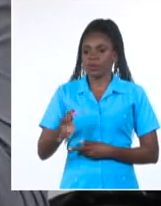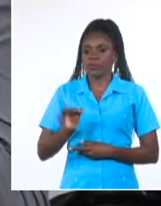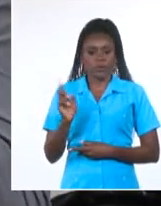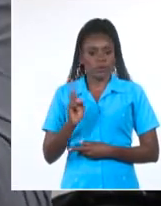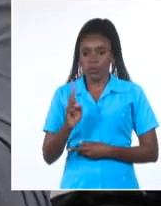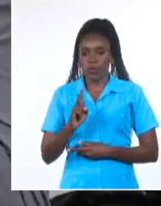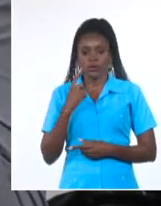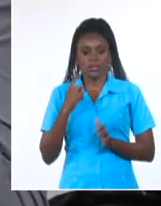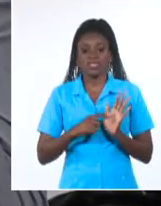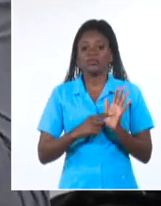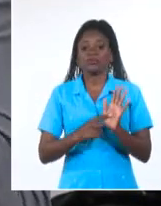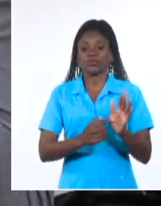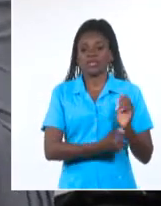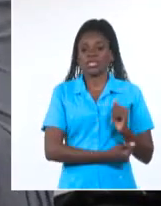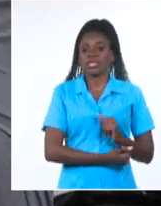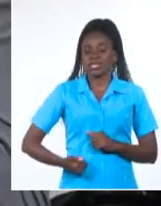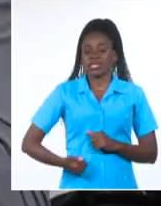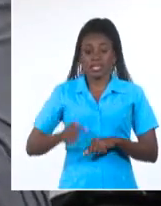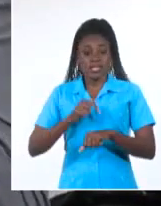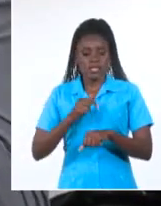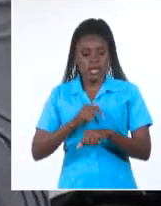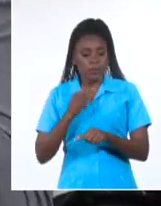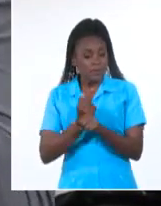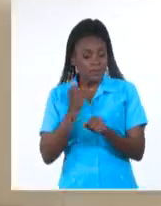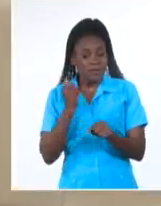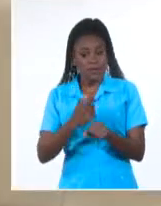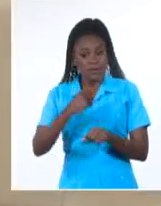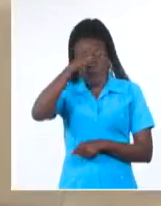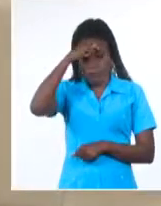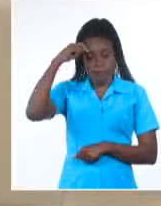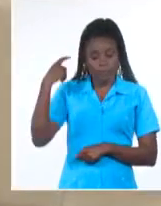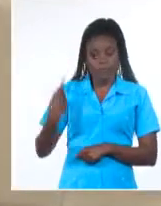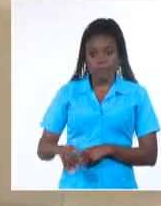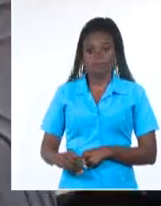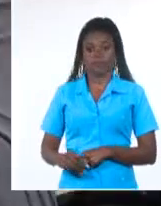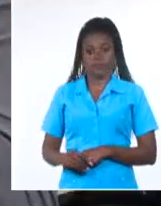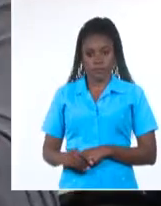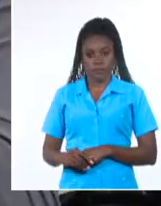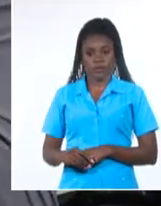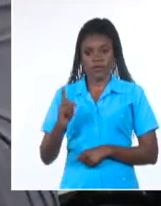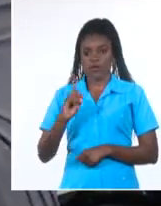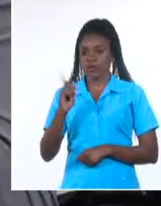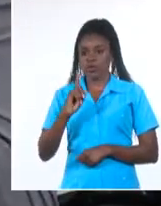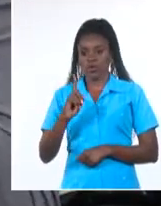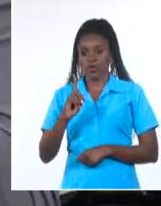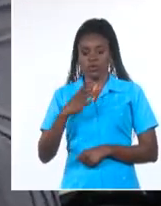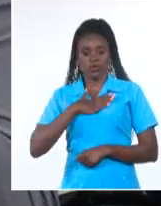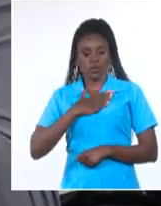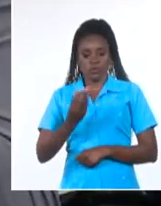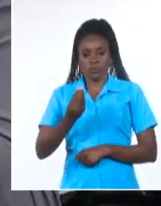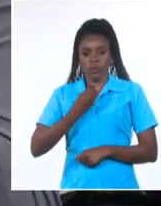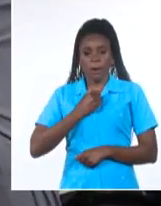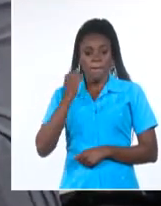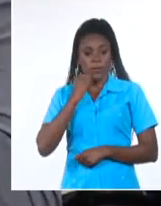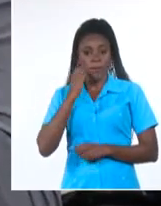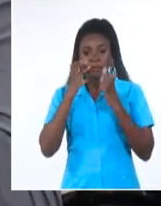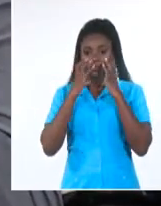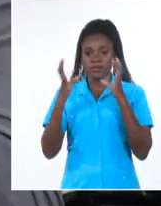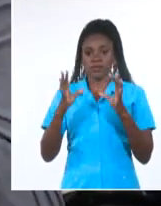el esfuerzo, el tiempo dedicado, la consagración, no nos ha dado lo más importante,